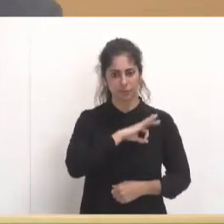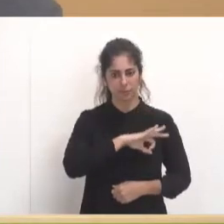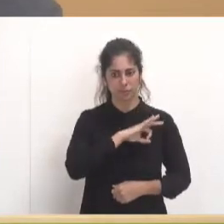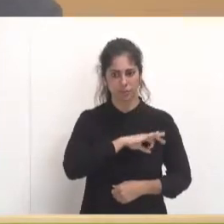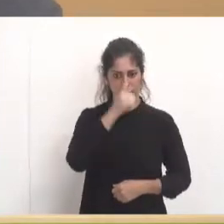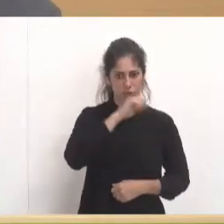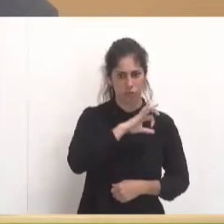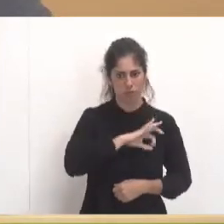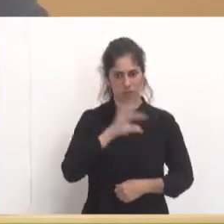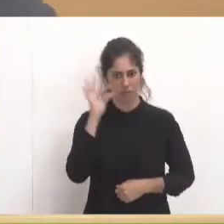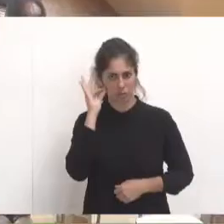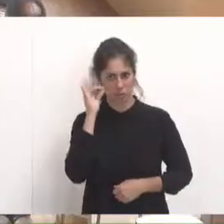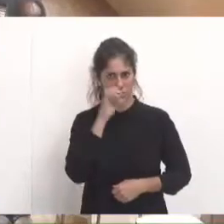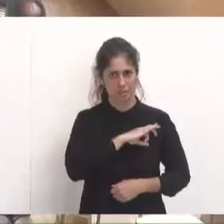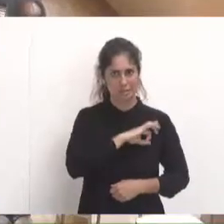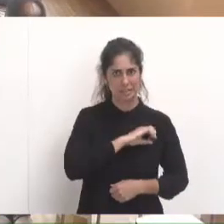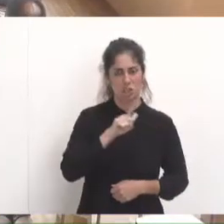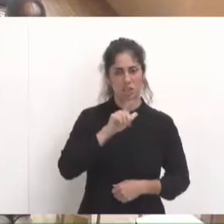señor Ledesma.